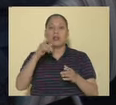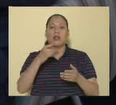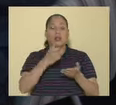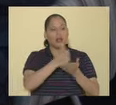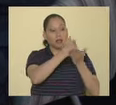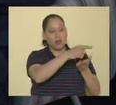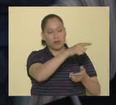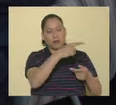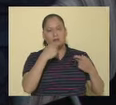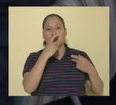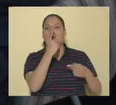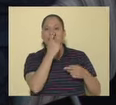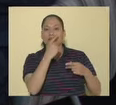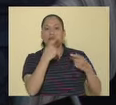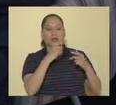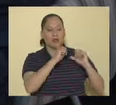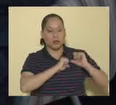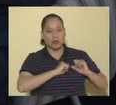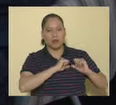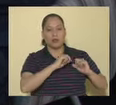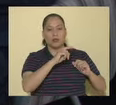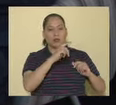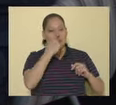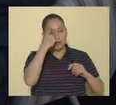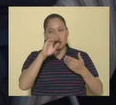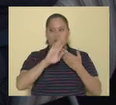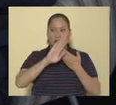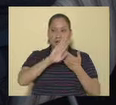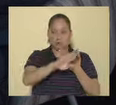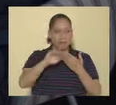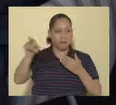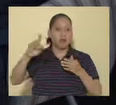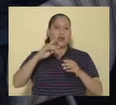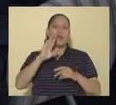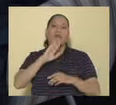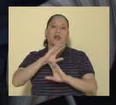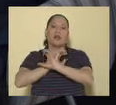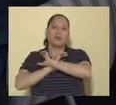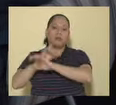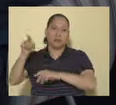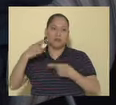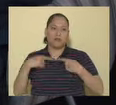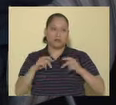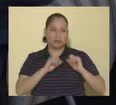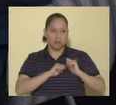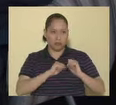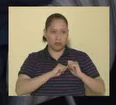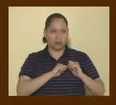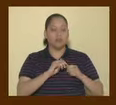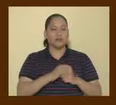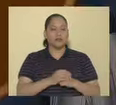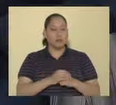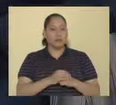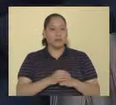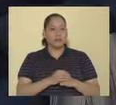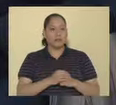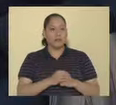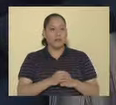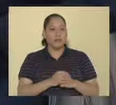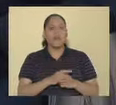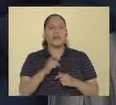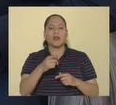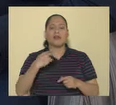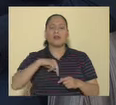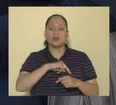civiles sin que se puedan cometer conductas contrarias a estas acciones de auxilio de las autoridades. ¿A